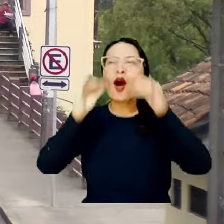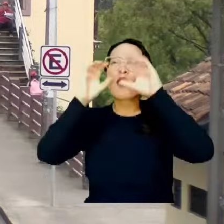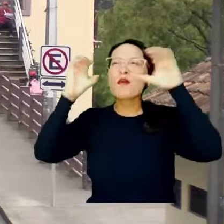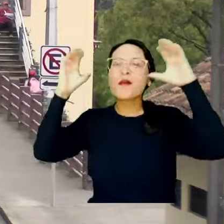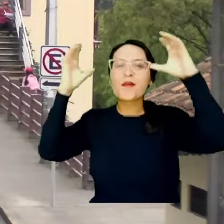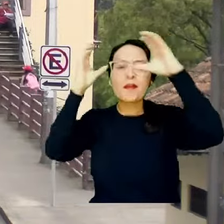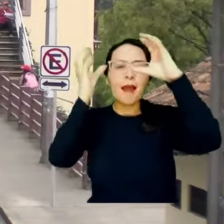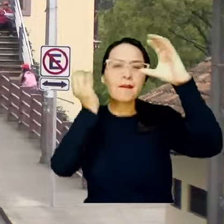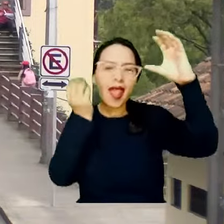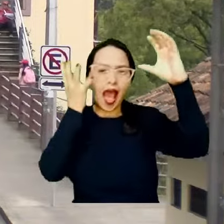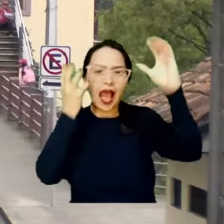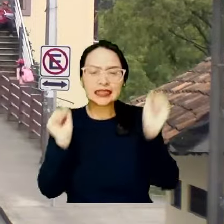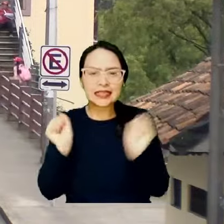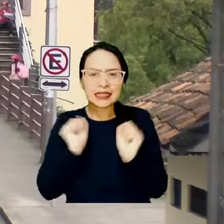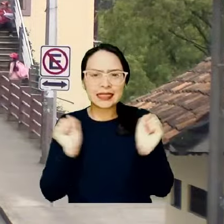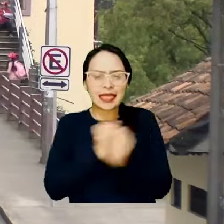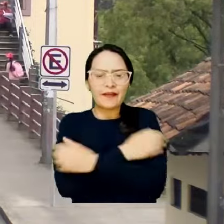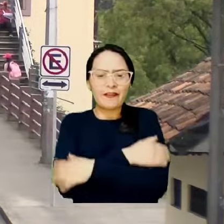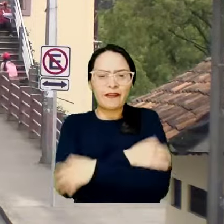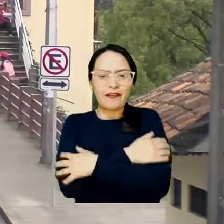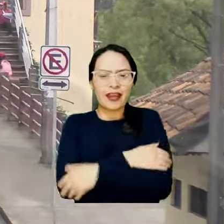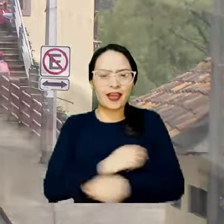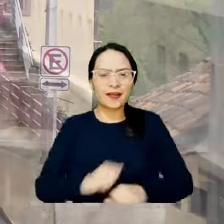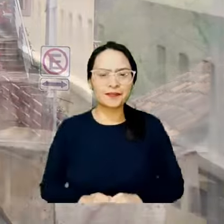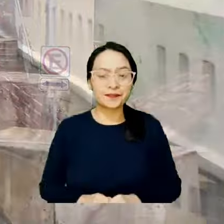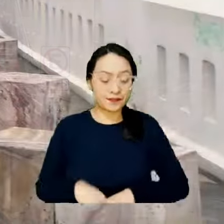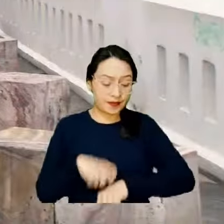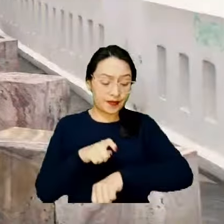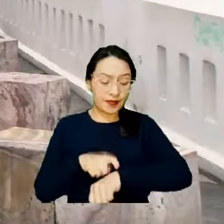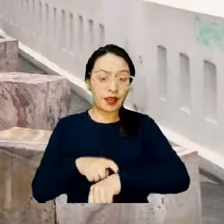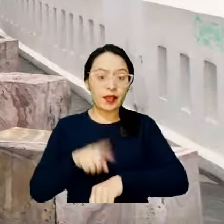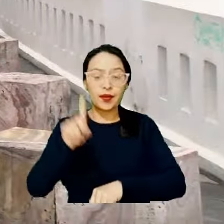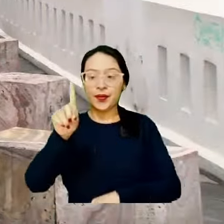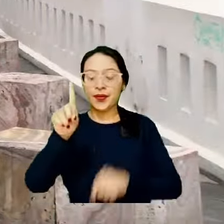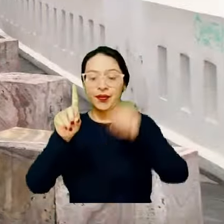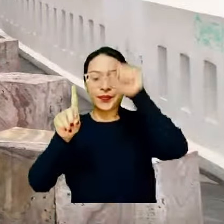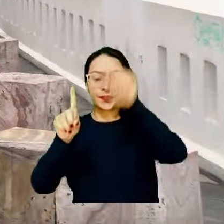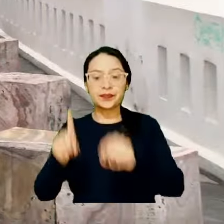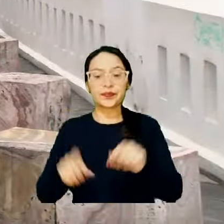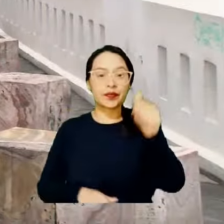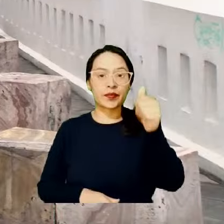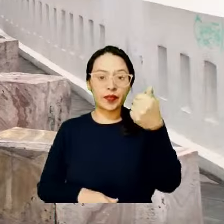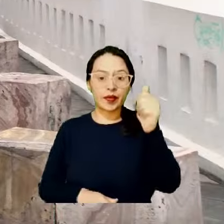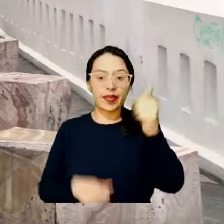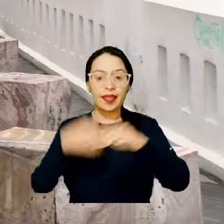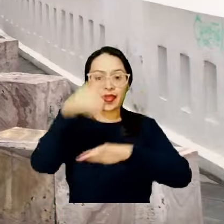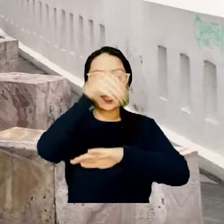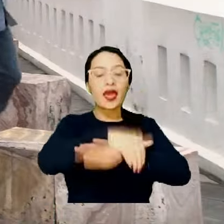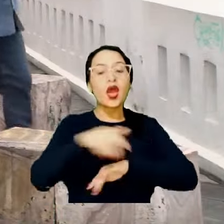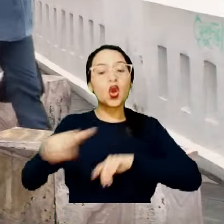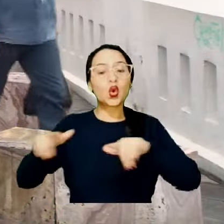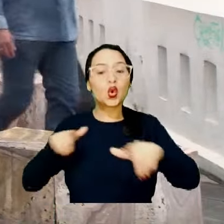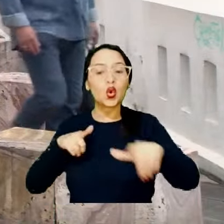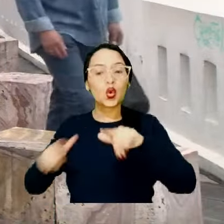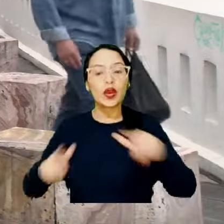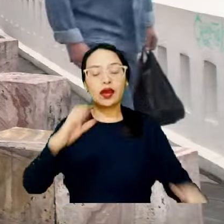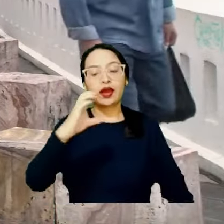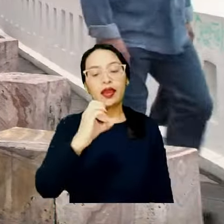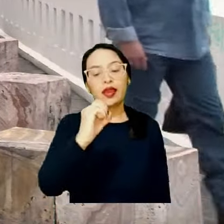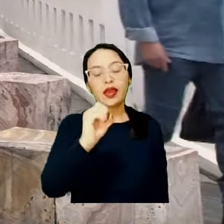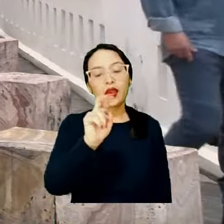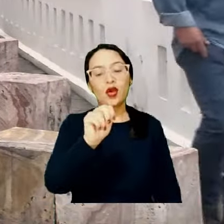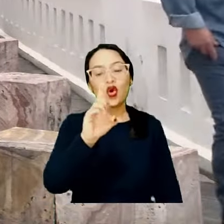frío durante esta mañana. A esta hora, cuando soñé las 13:10, así está Cuenca desde el sector de la Contamina y nuestro vecino barrio de El